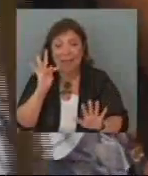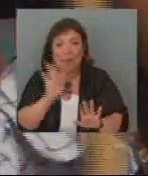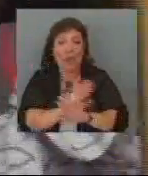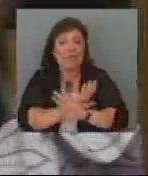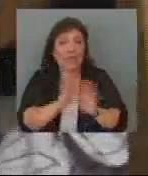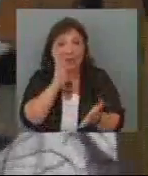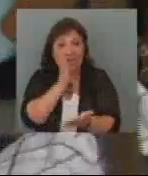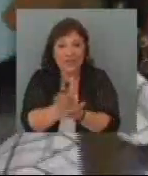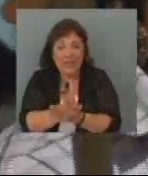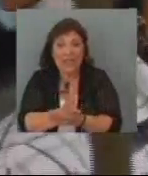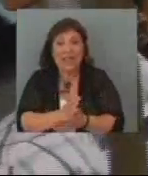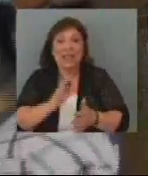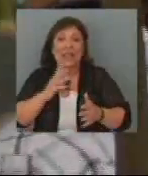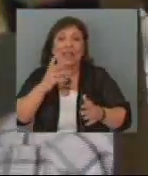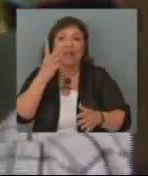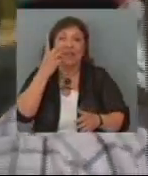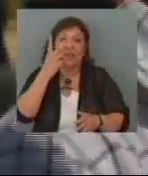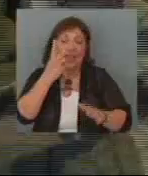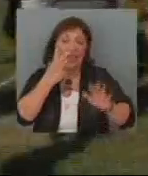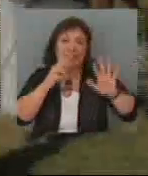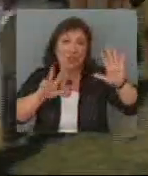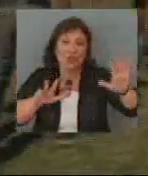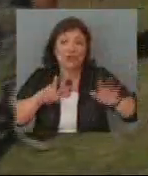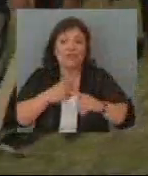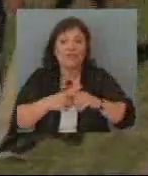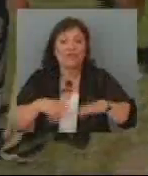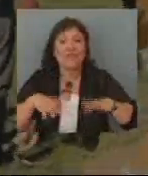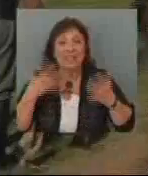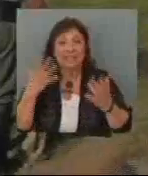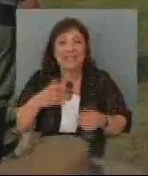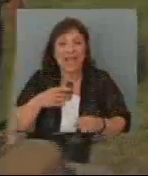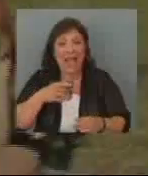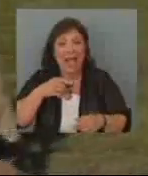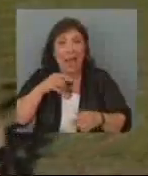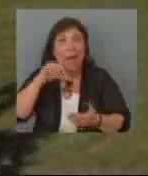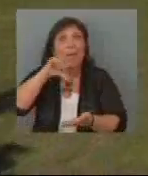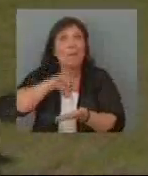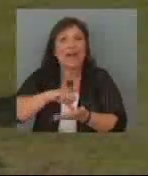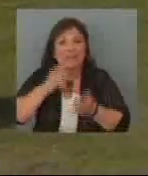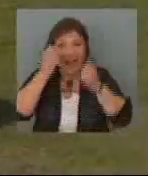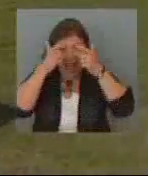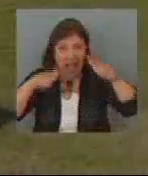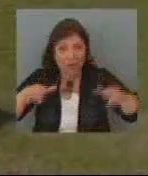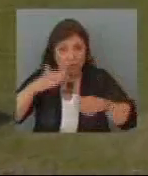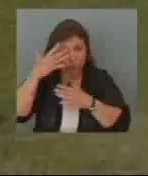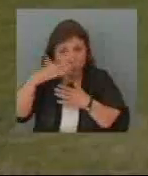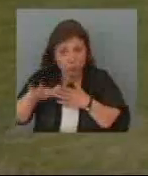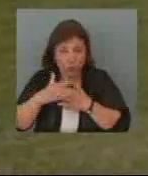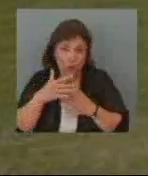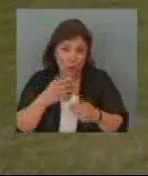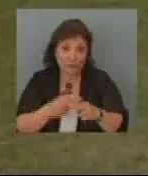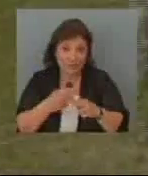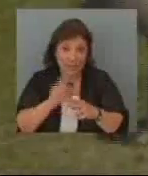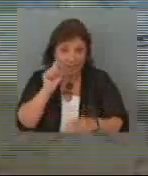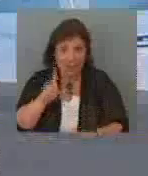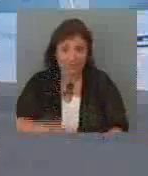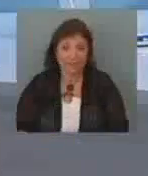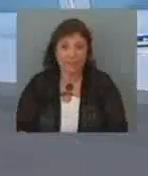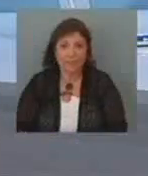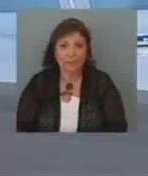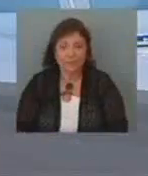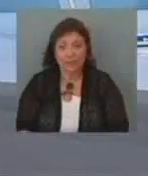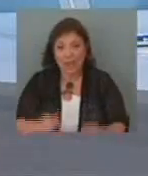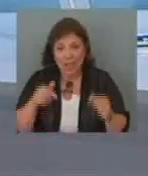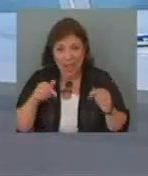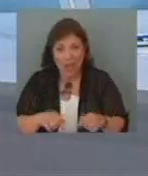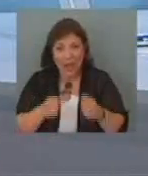la 28ª fiesta de la Patria Gaucha. Desde Tacuarembó, Roberto Vasconcellos, Info TNU. Y